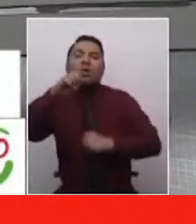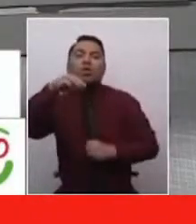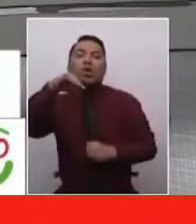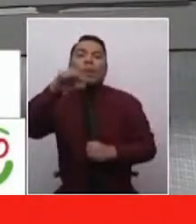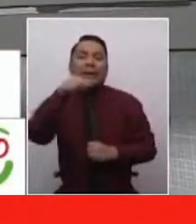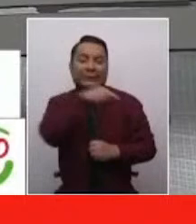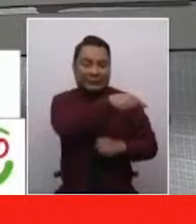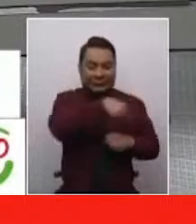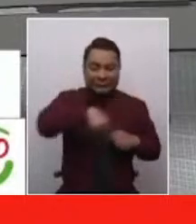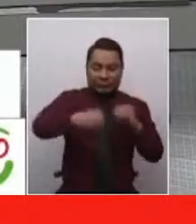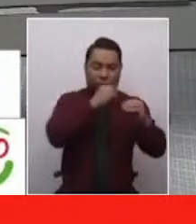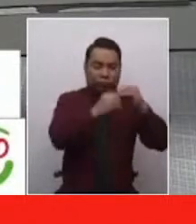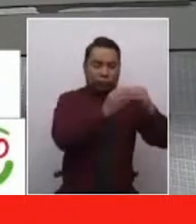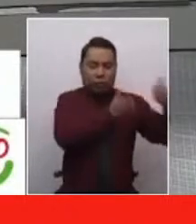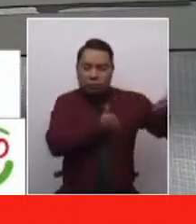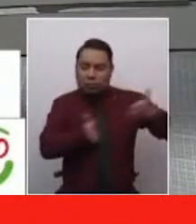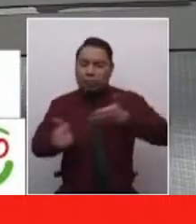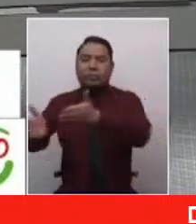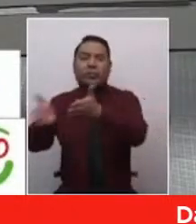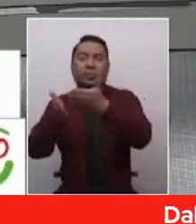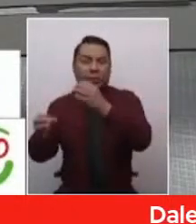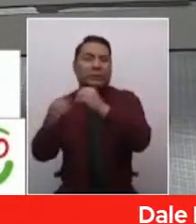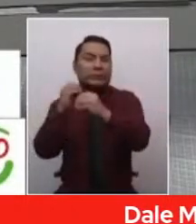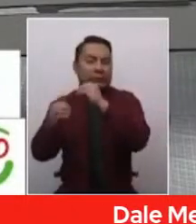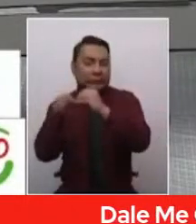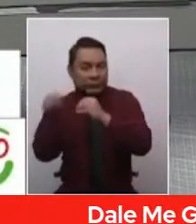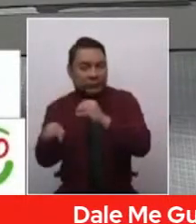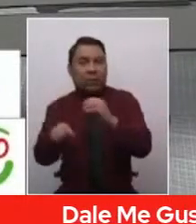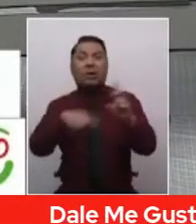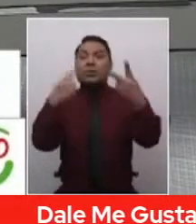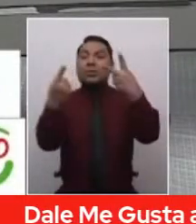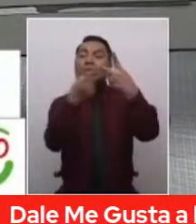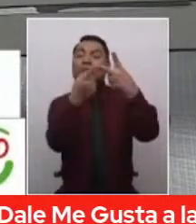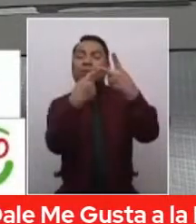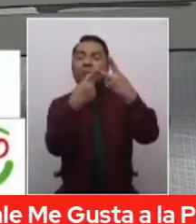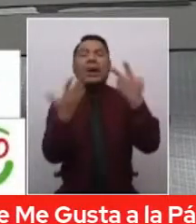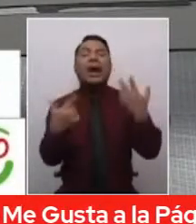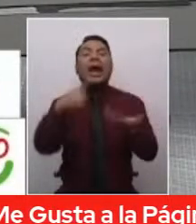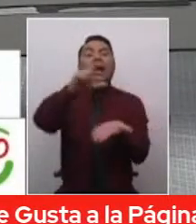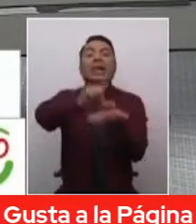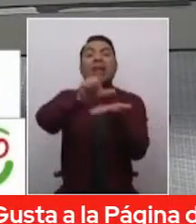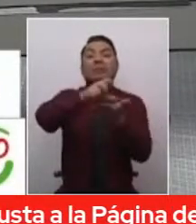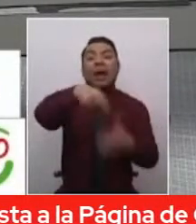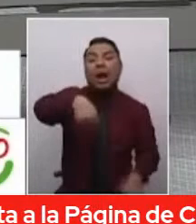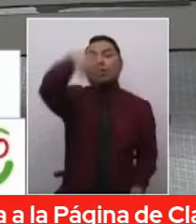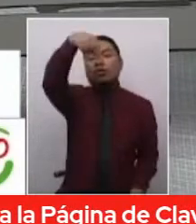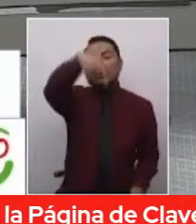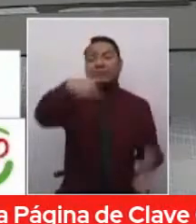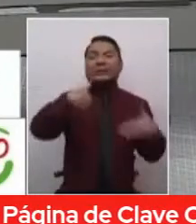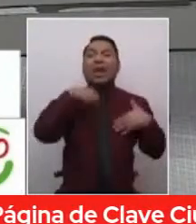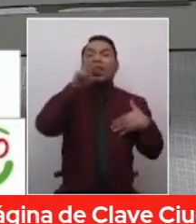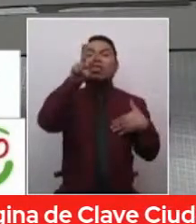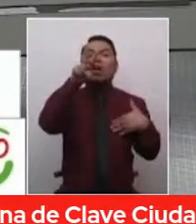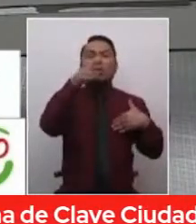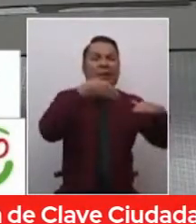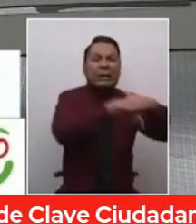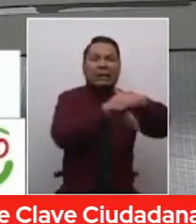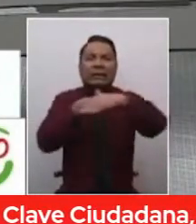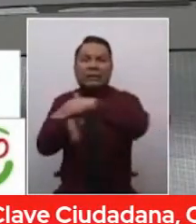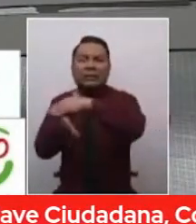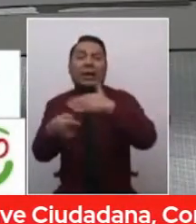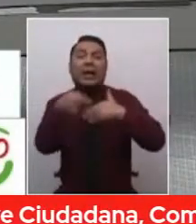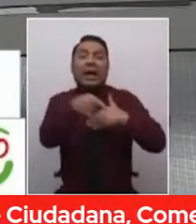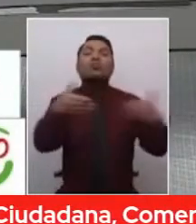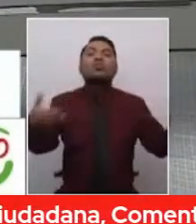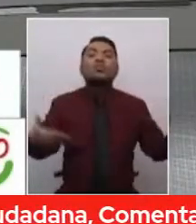prácticas, no obras inalcanzables. Número dos, que todo lo que es Lima Norte, que solo tiene 2 accesos, tenga